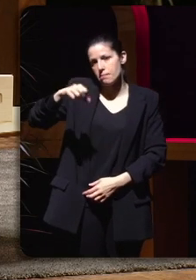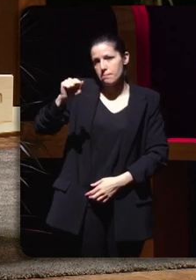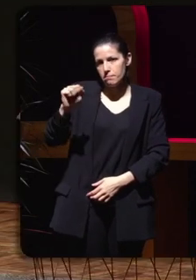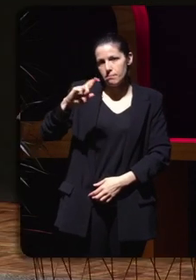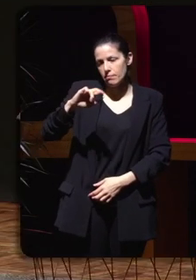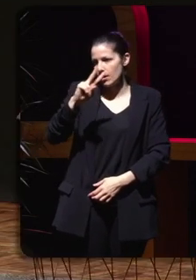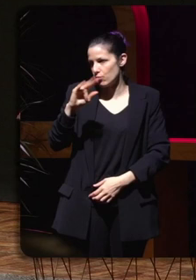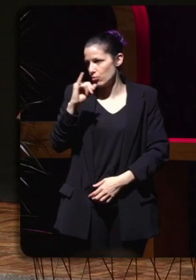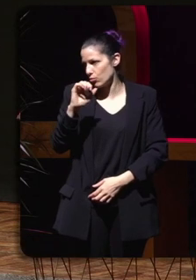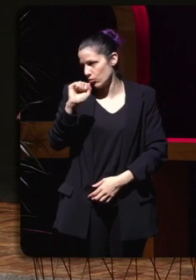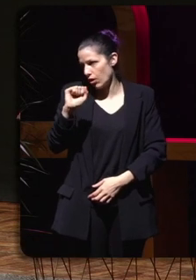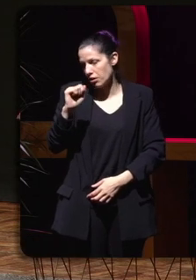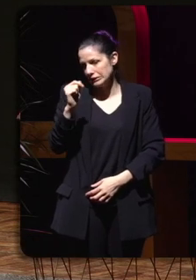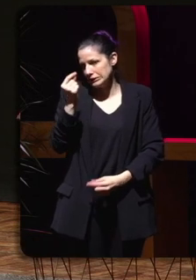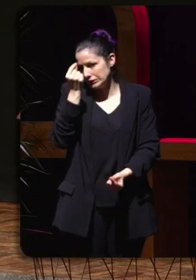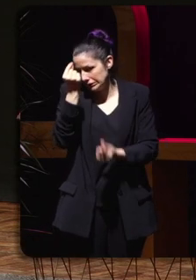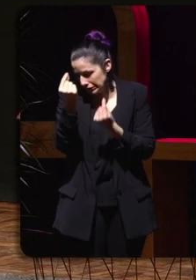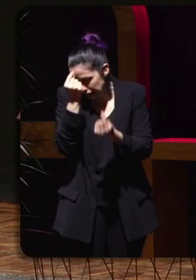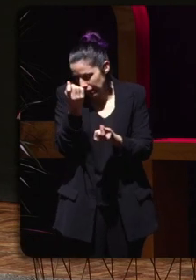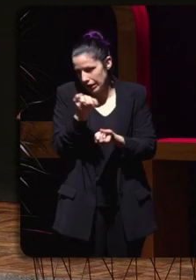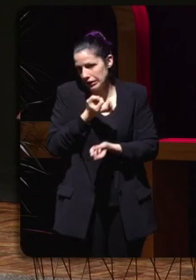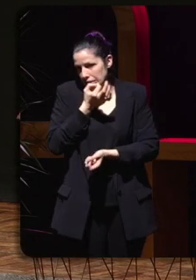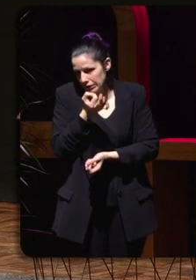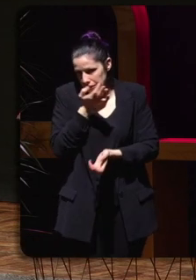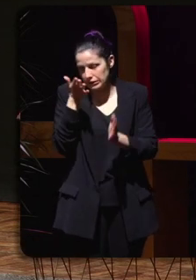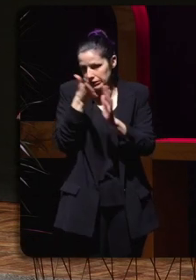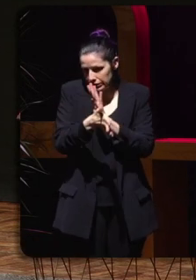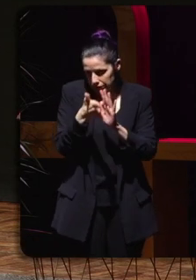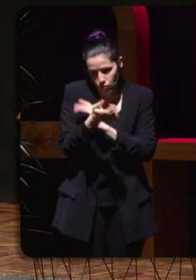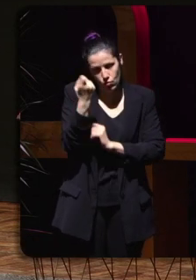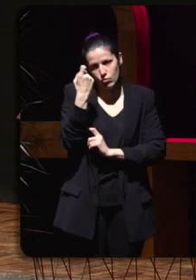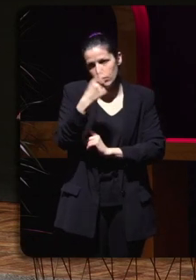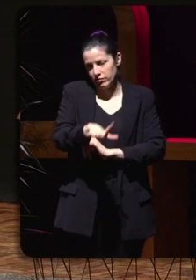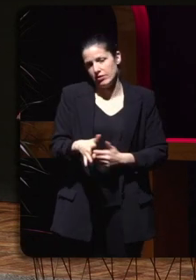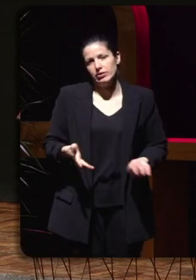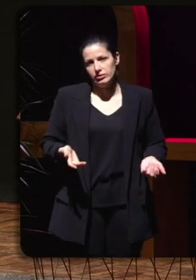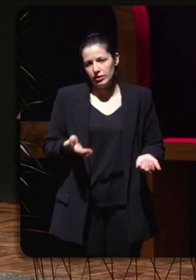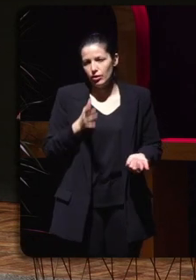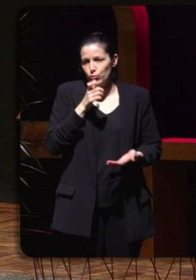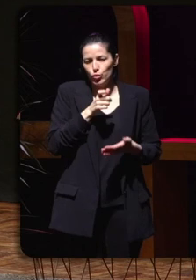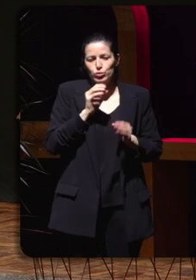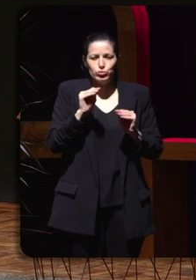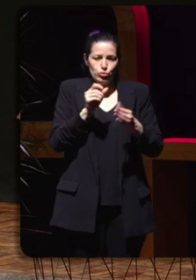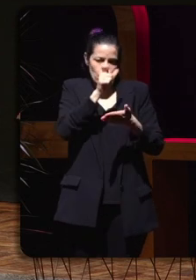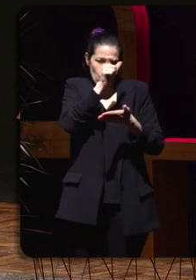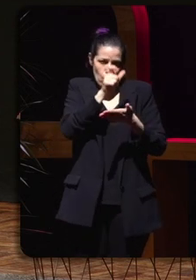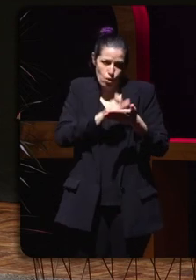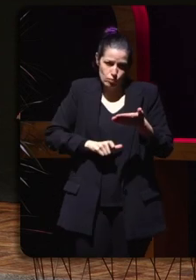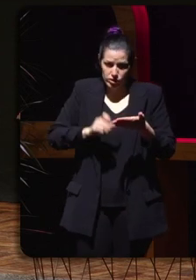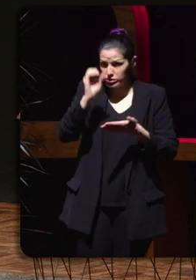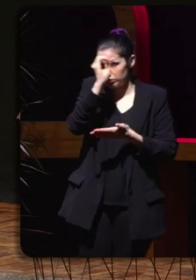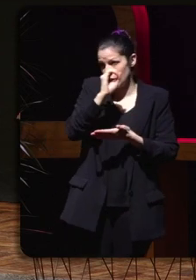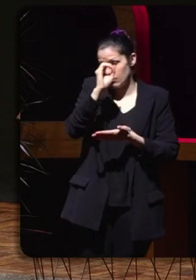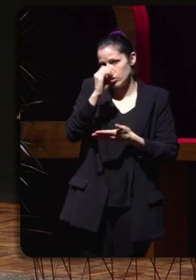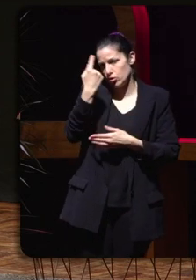quede más detalles de de del tipo de columnista de la que estamos hablando del tipo de periodista